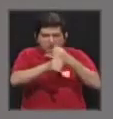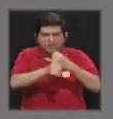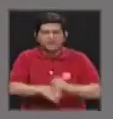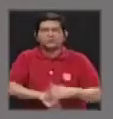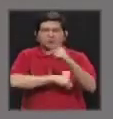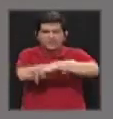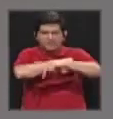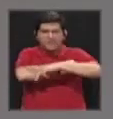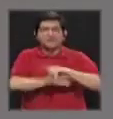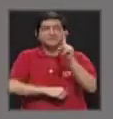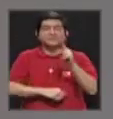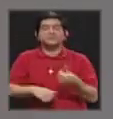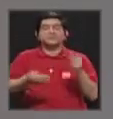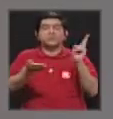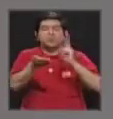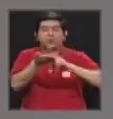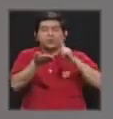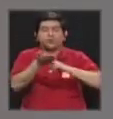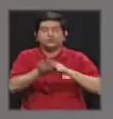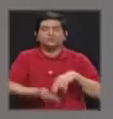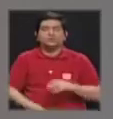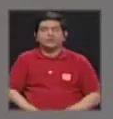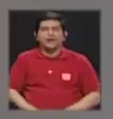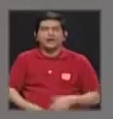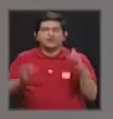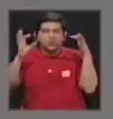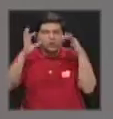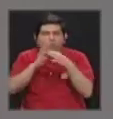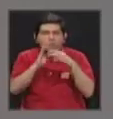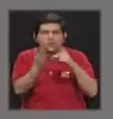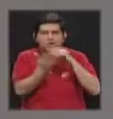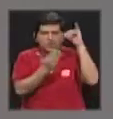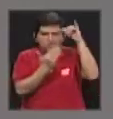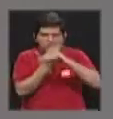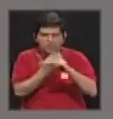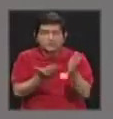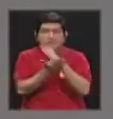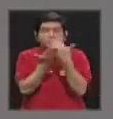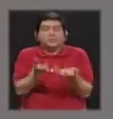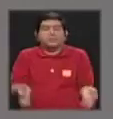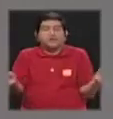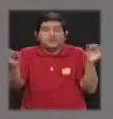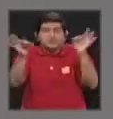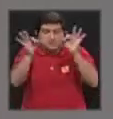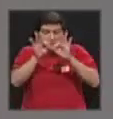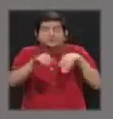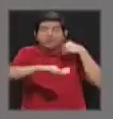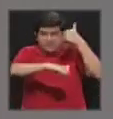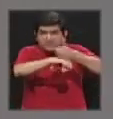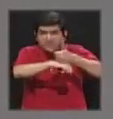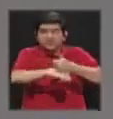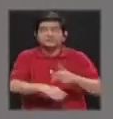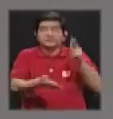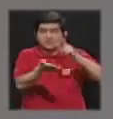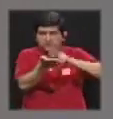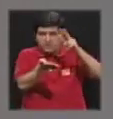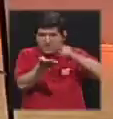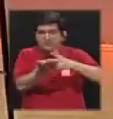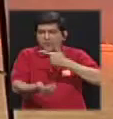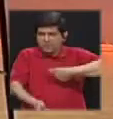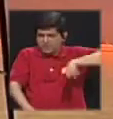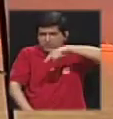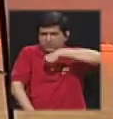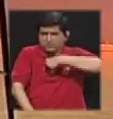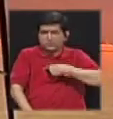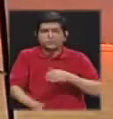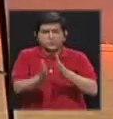un contrato comercial amarrado a ese convenio, que es parte integral, y así está consignado, que es lo que vamos a aprobar.